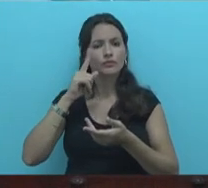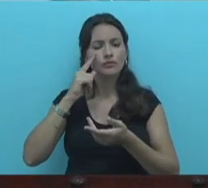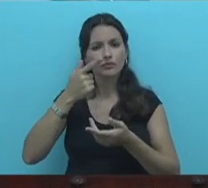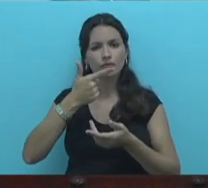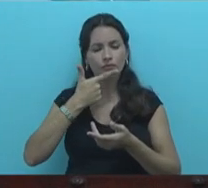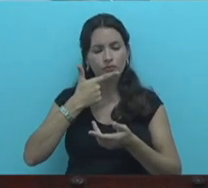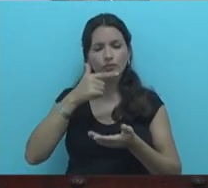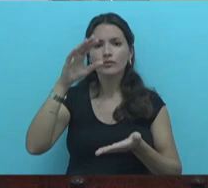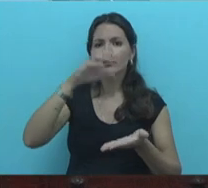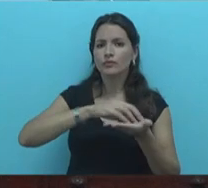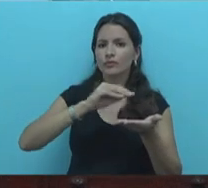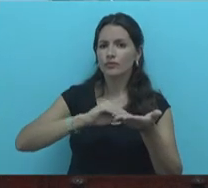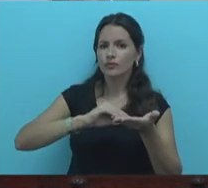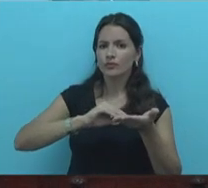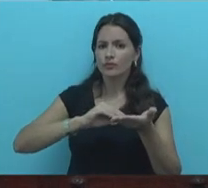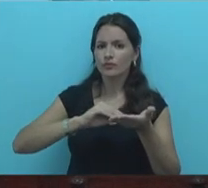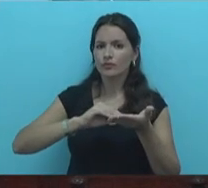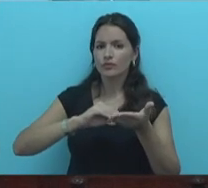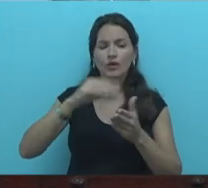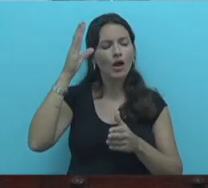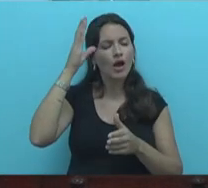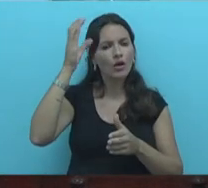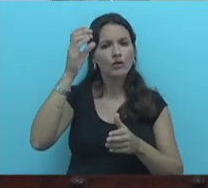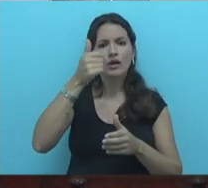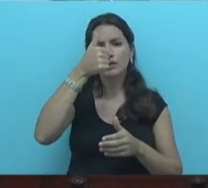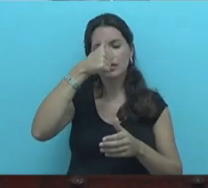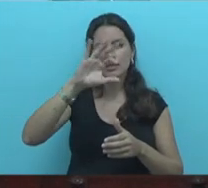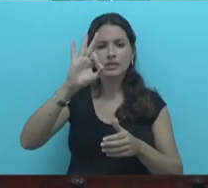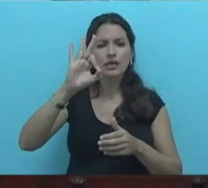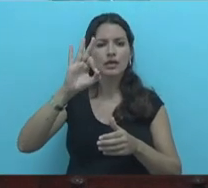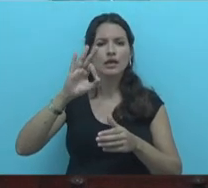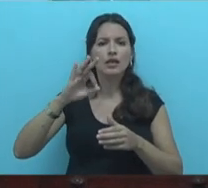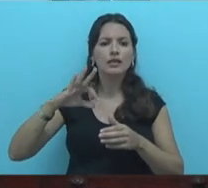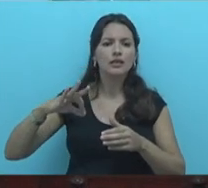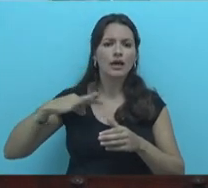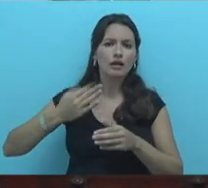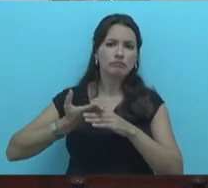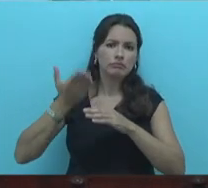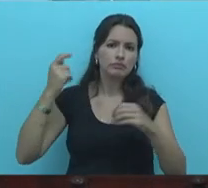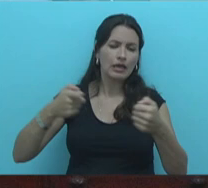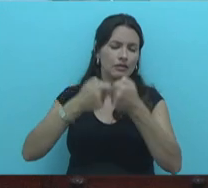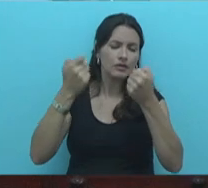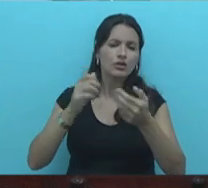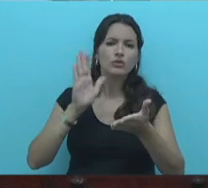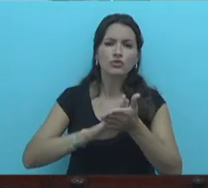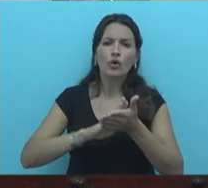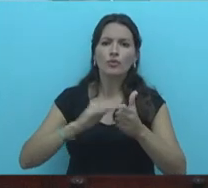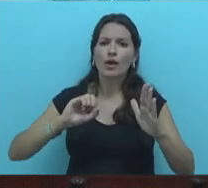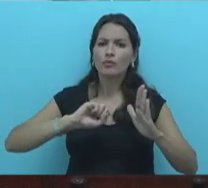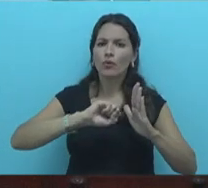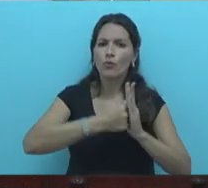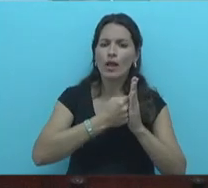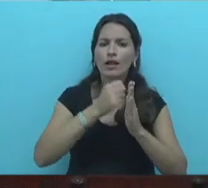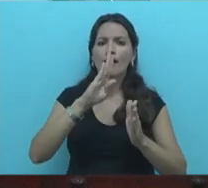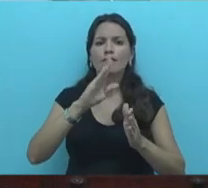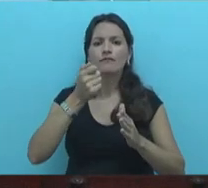Diputados, artículo primero, resuelve conmemorar el 60 aniversario de la gran huelga bancaria del año 1959, hecho que marcó un hito en la historia